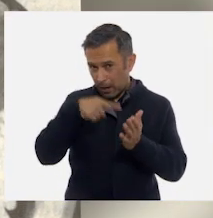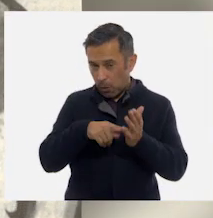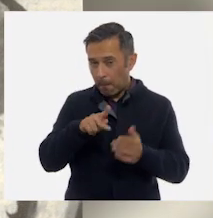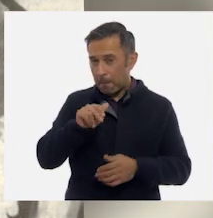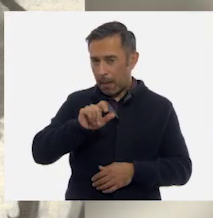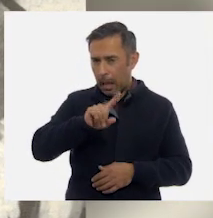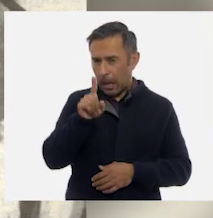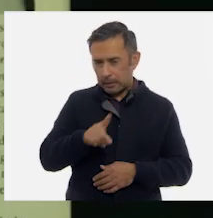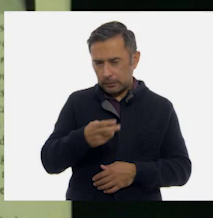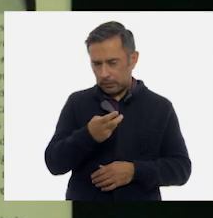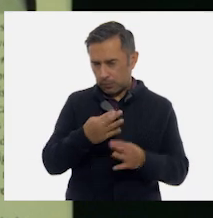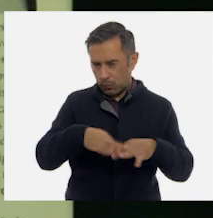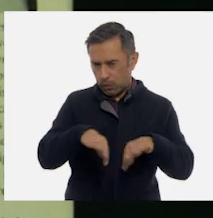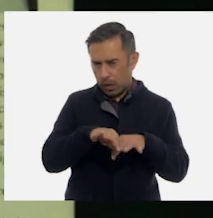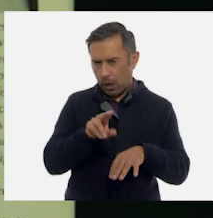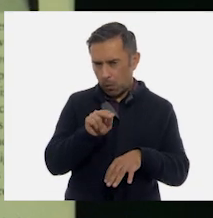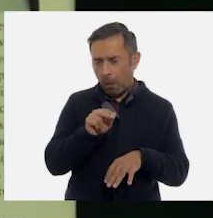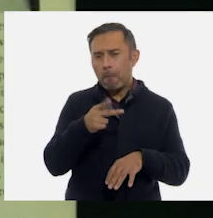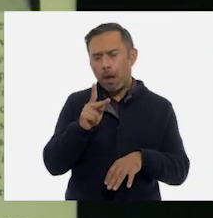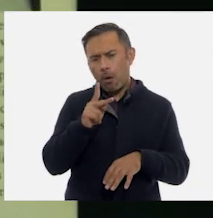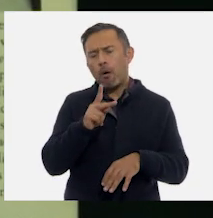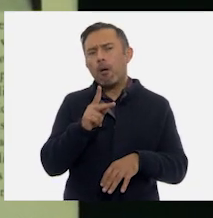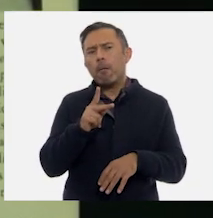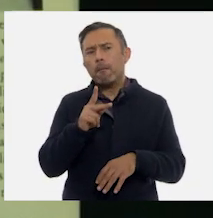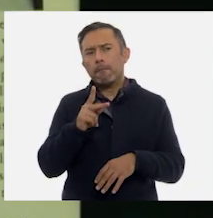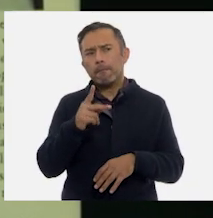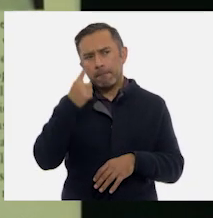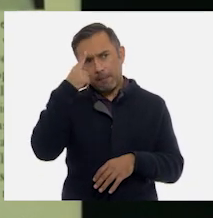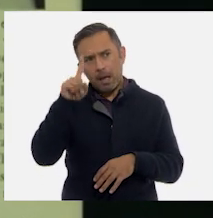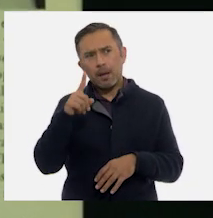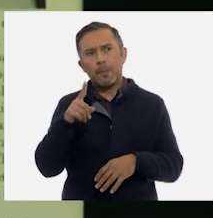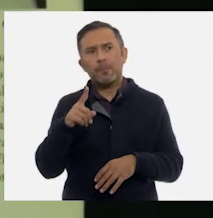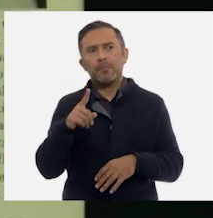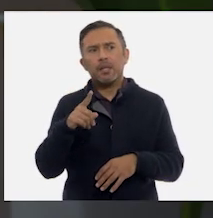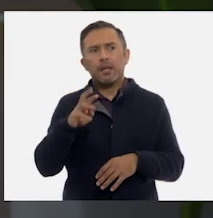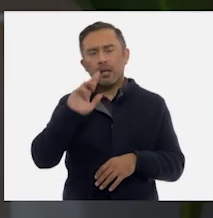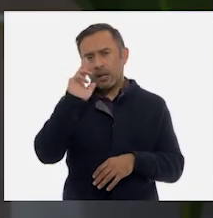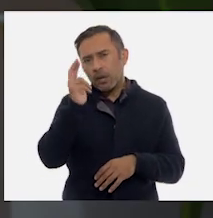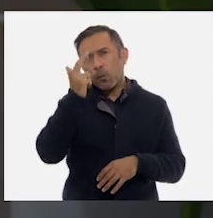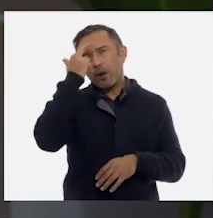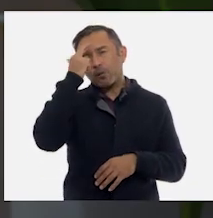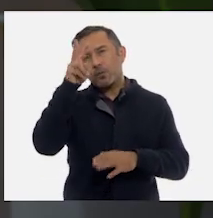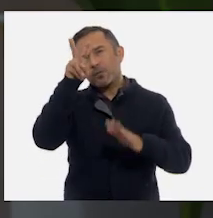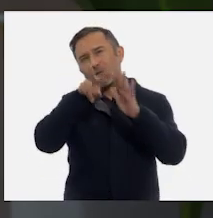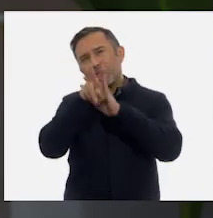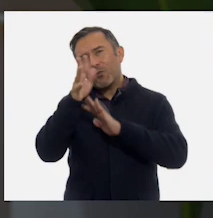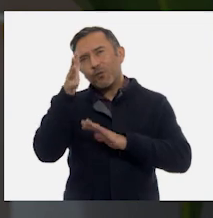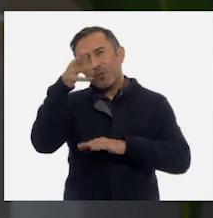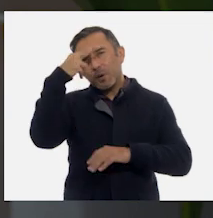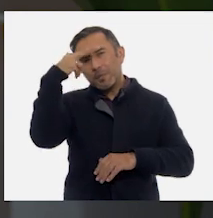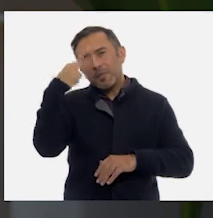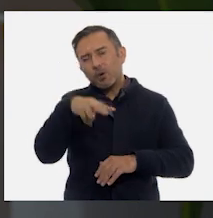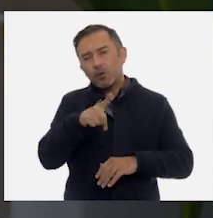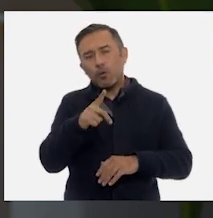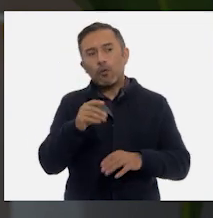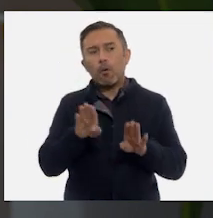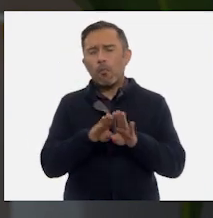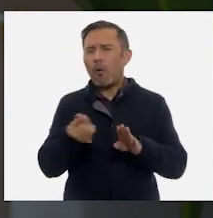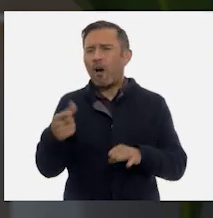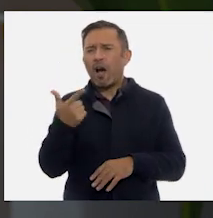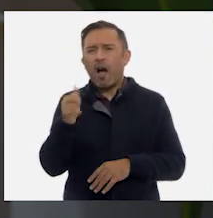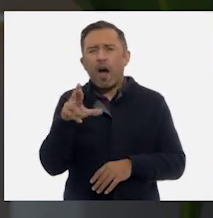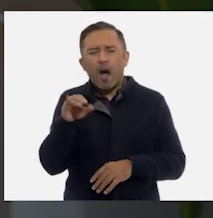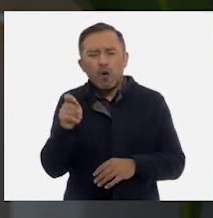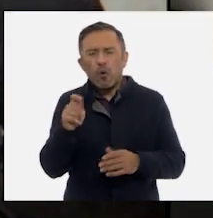el tiempo, pero sí fue clave para la publicación de Los recuerdos del porvenir en México. Es Garro en dominio absoluto de la técnica, de